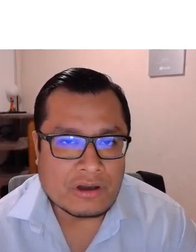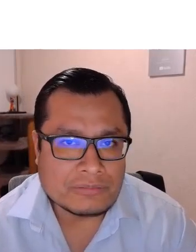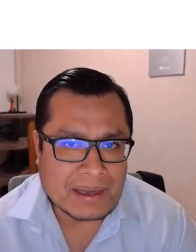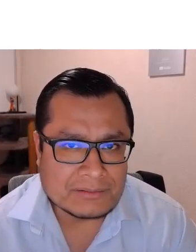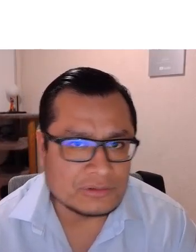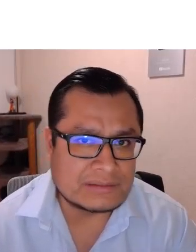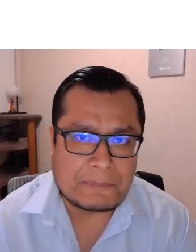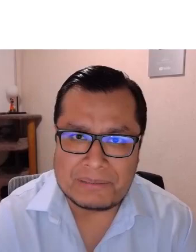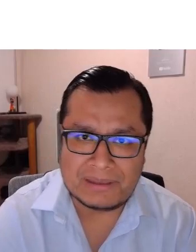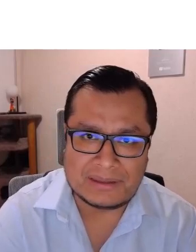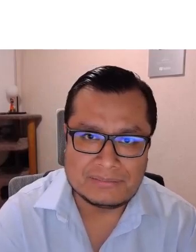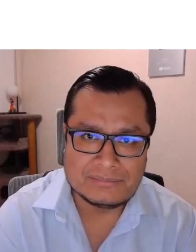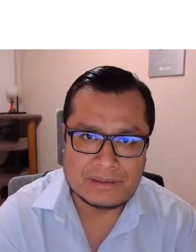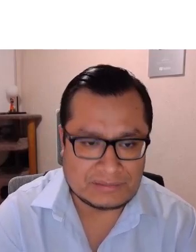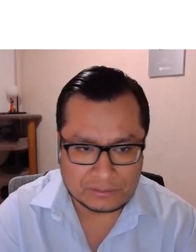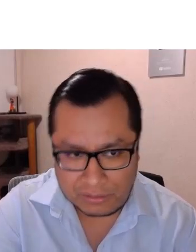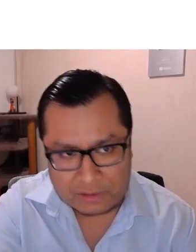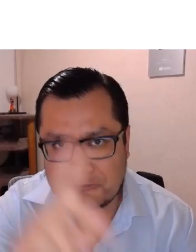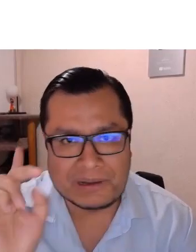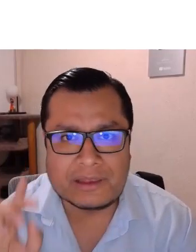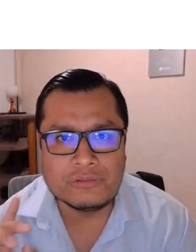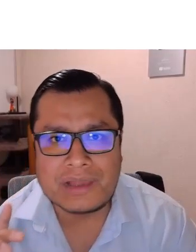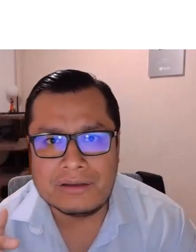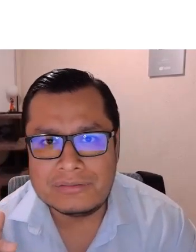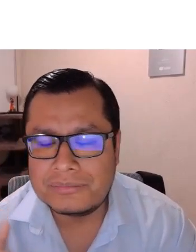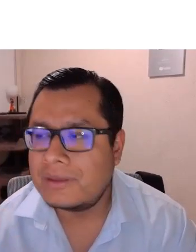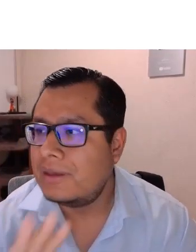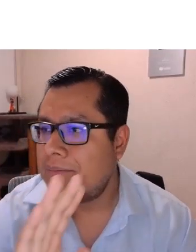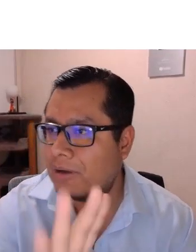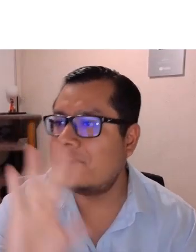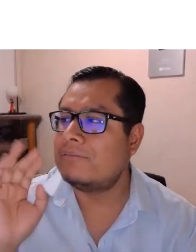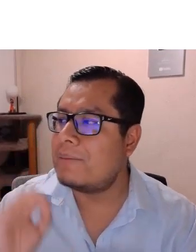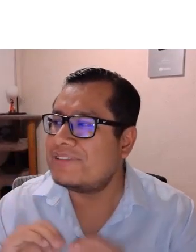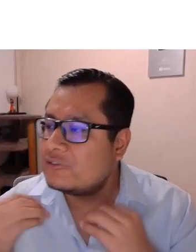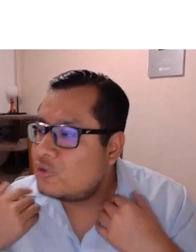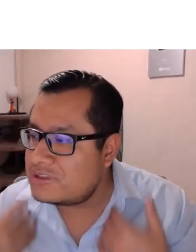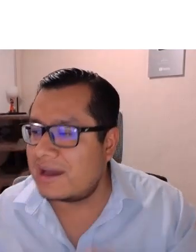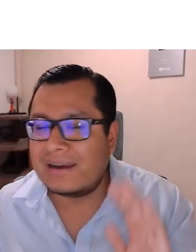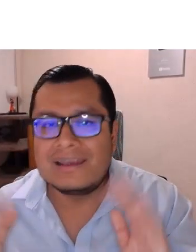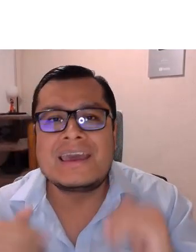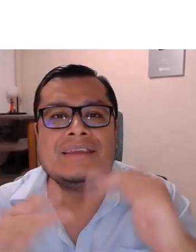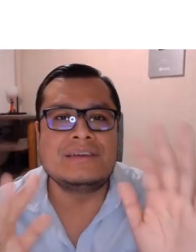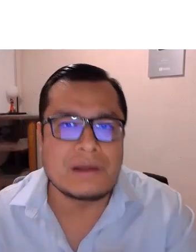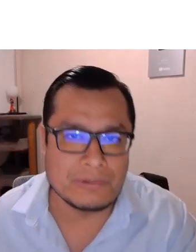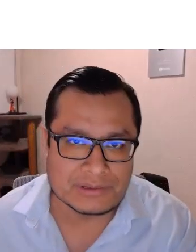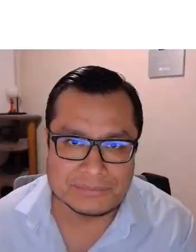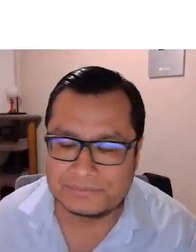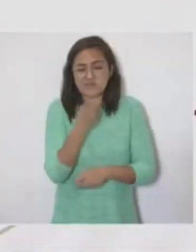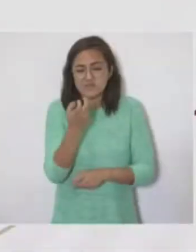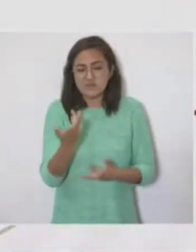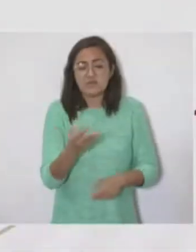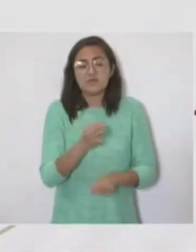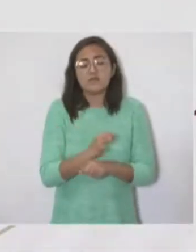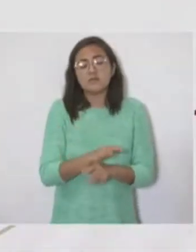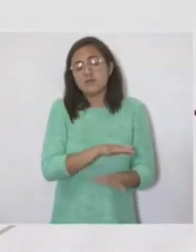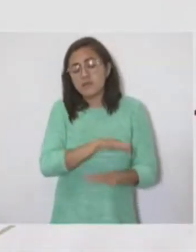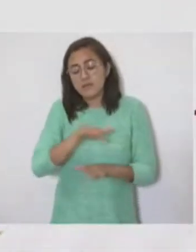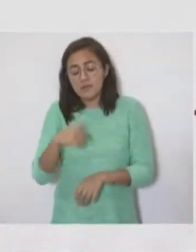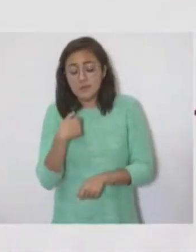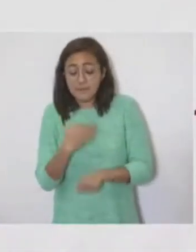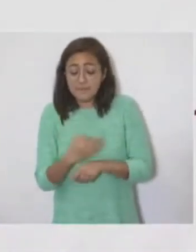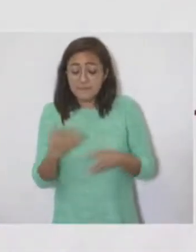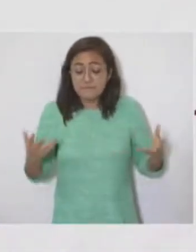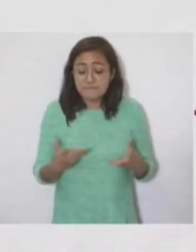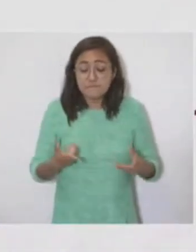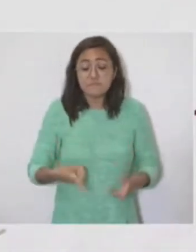el salario de los maestros es deprimente y si no que nos presten un talón Pero bueno vamos a escuchar Qué dice Barbosa en este momento se